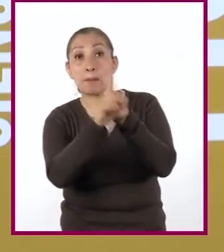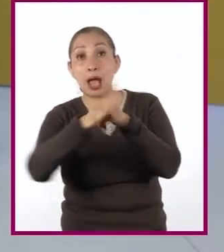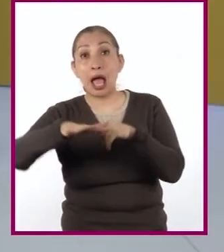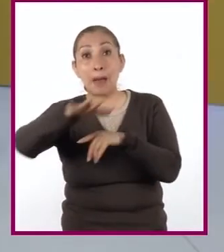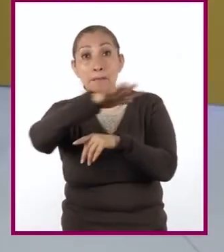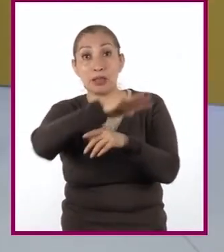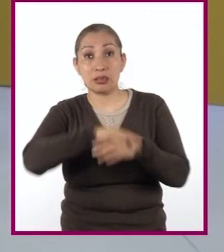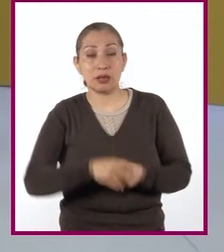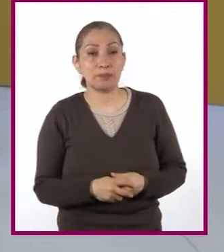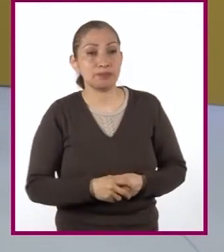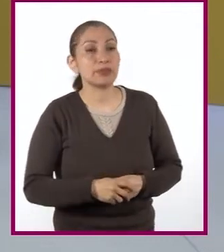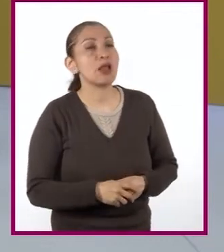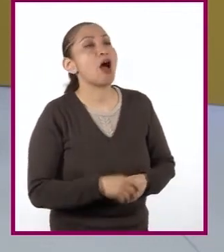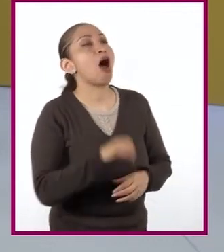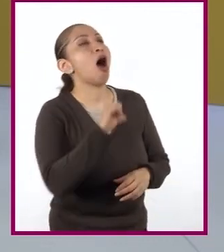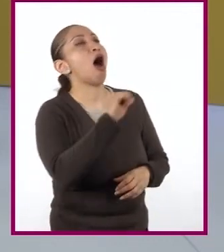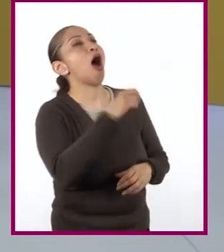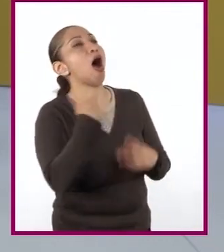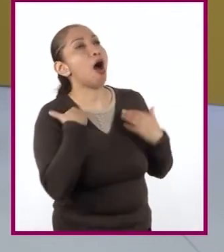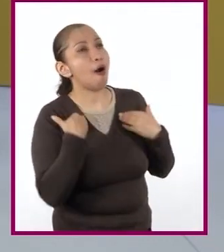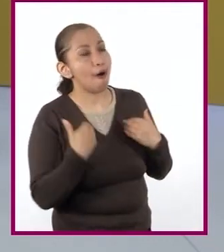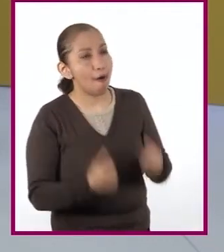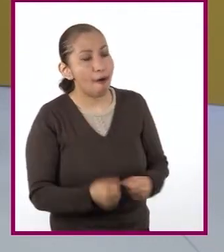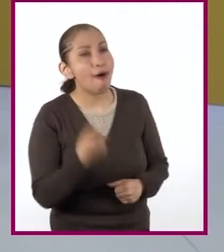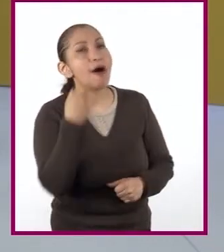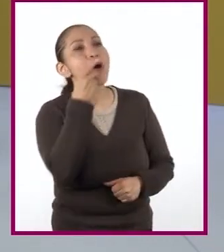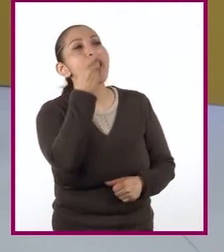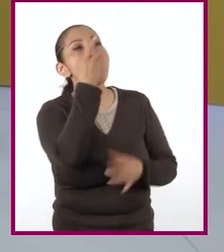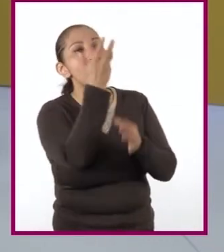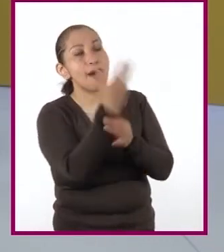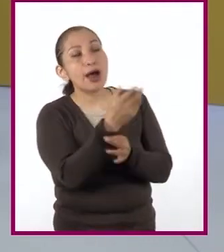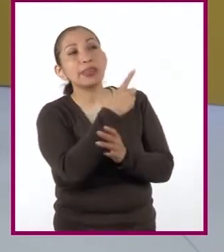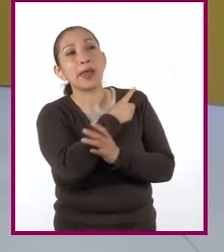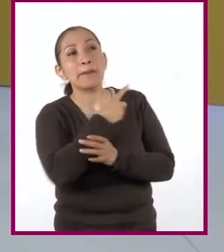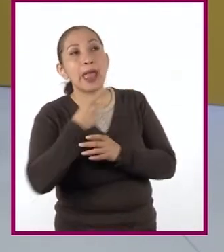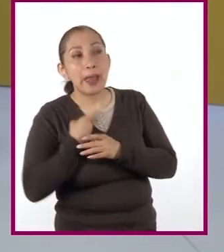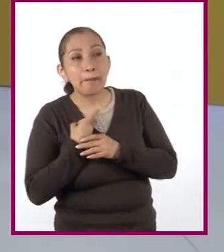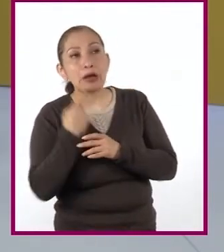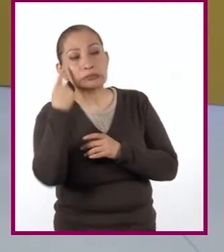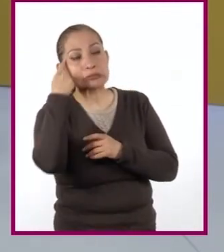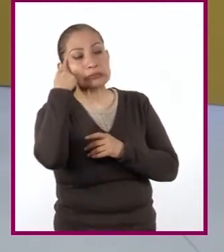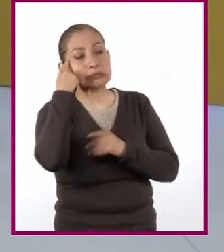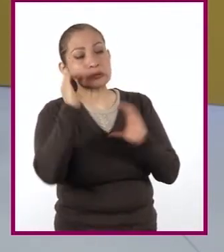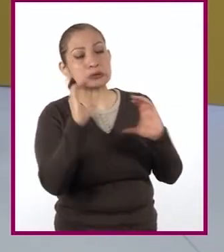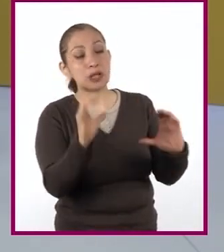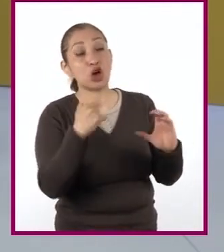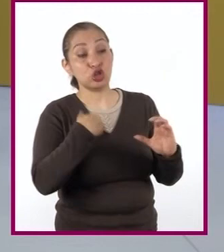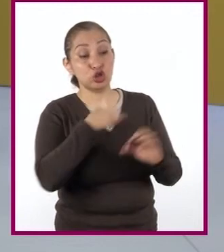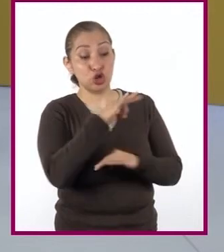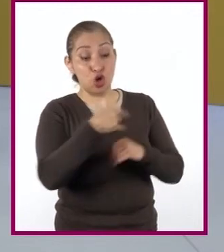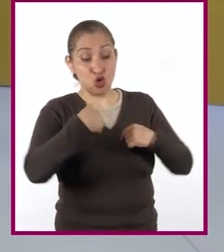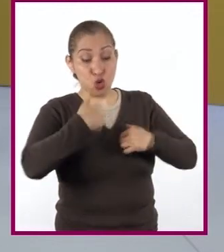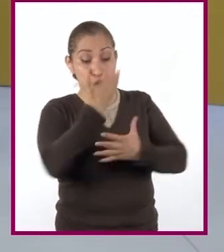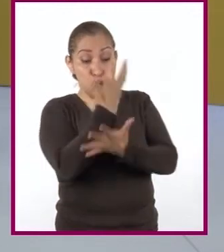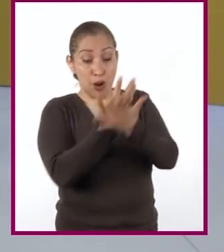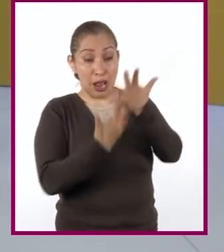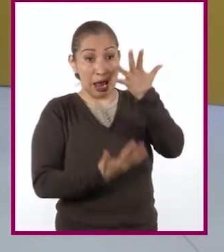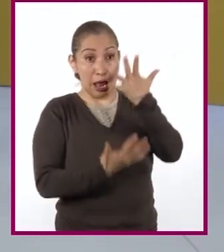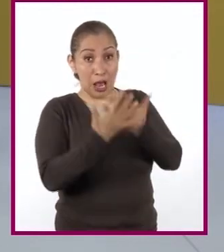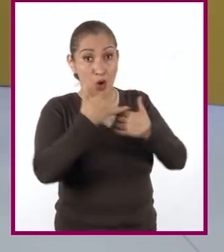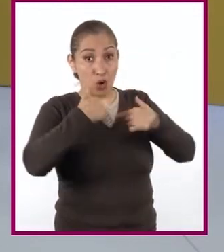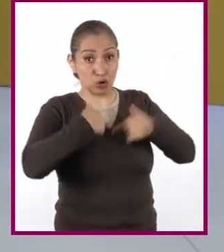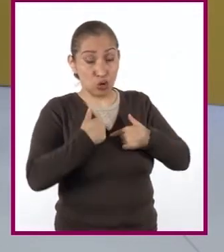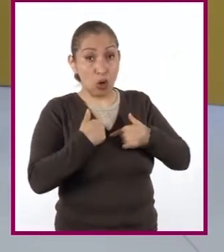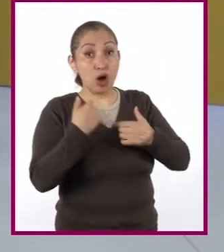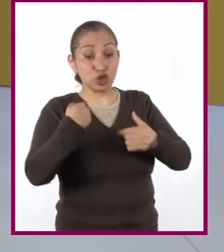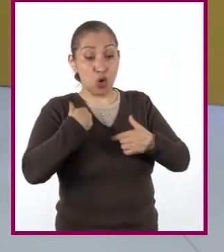ambiental. Y ahora entiendo lo que decía. Debemos ser conscientes de que todo lo que utilizamos, ya que